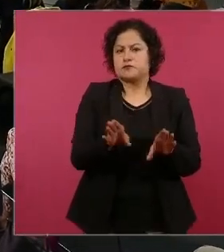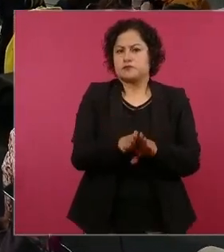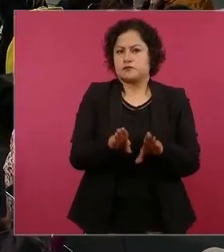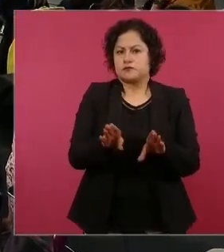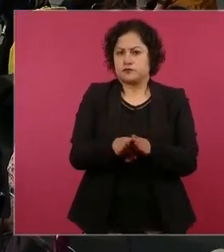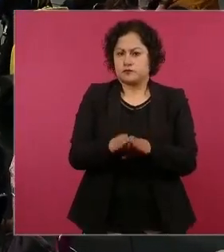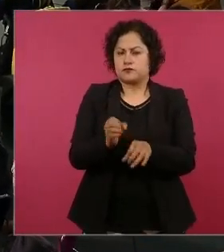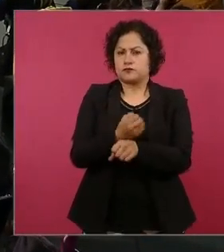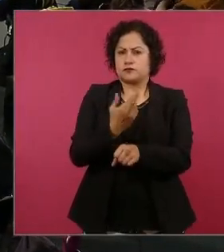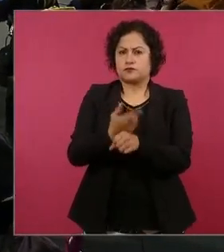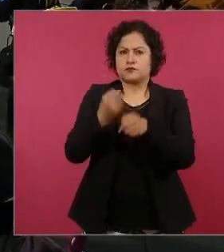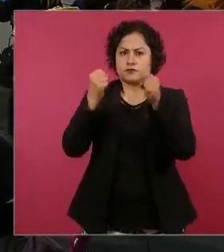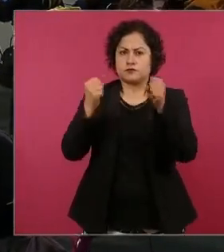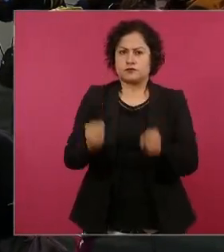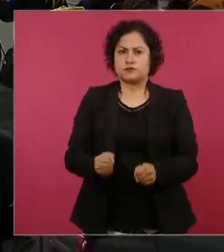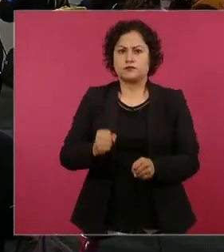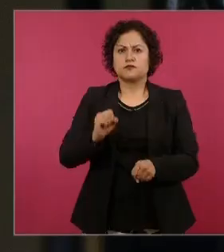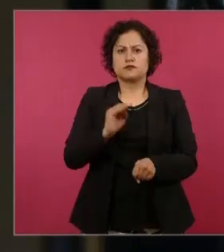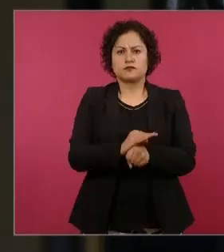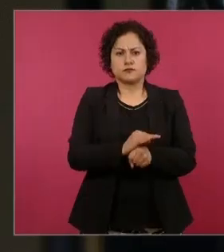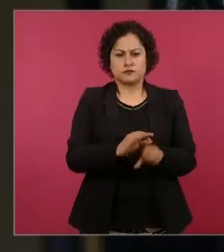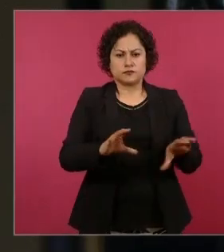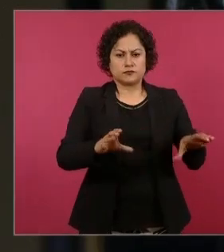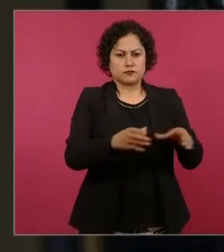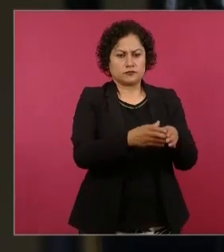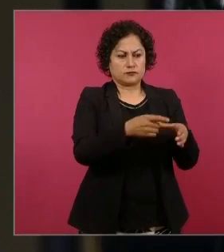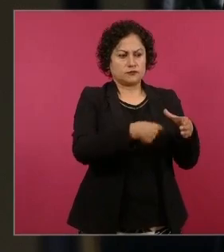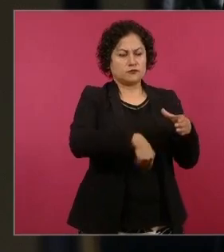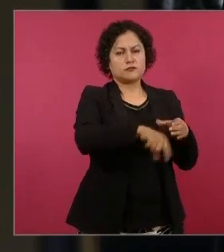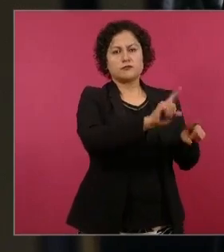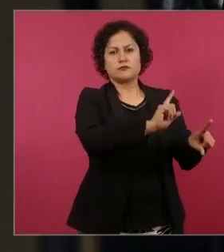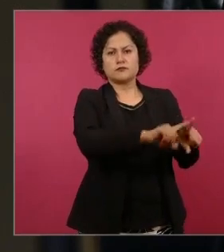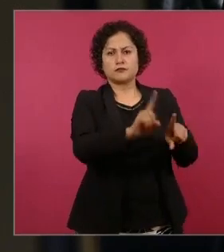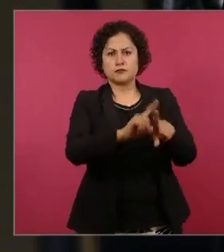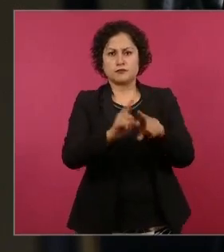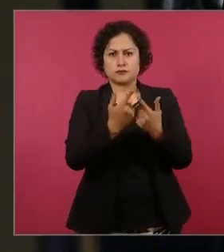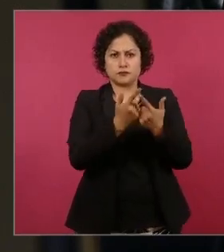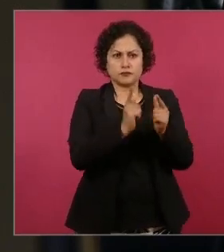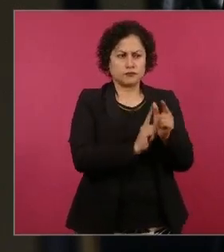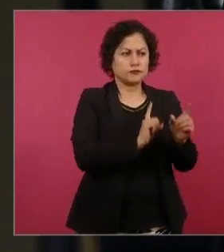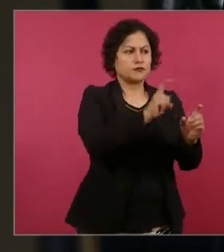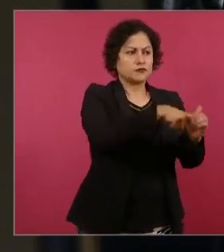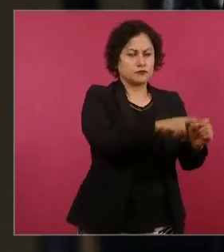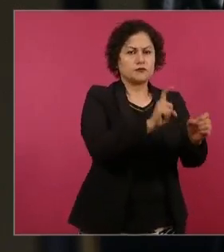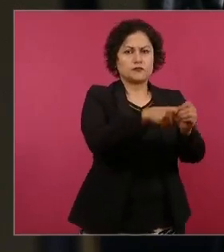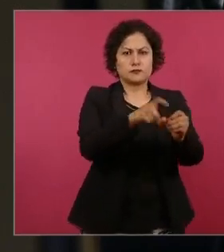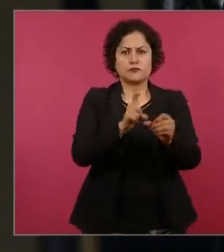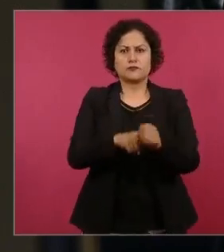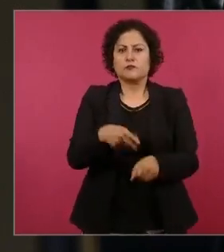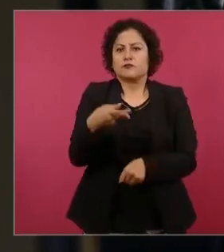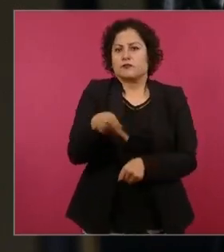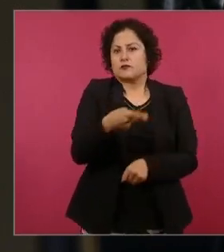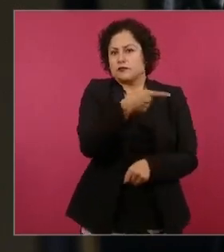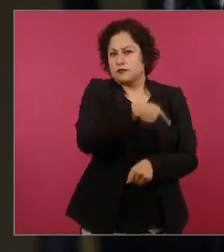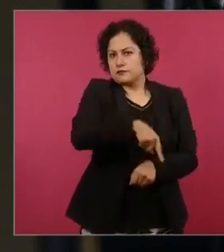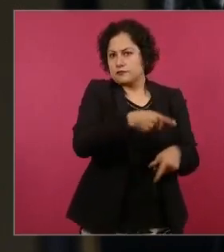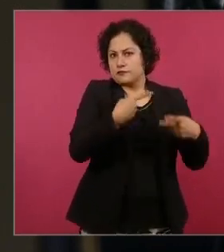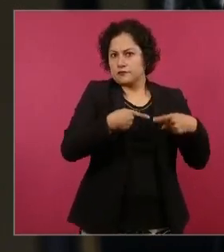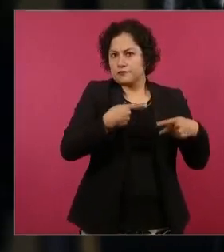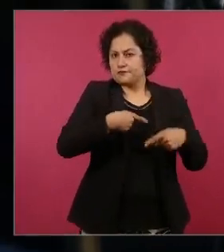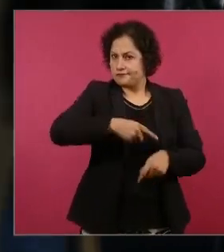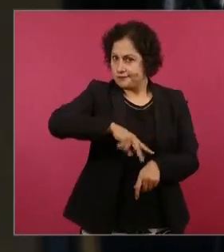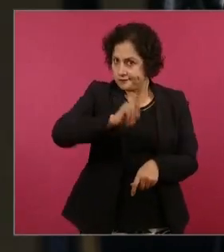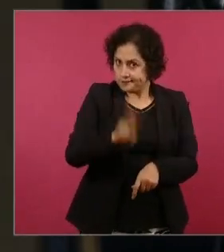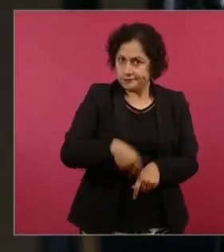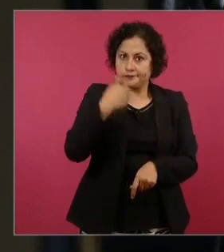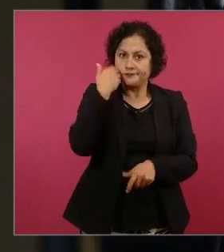Secretaría de Seguridad Ciudadana elementos de las diversas corporaciones, pero aquellos que verdaderamente tienen vocación de servicio